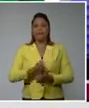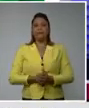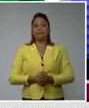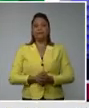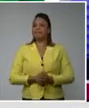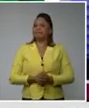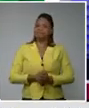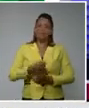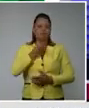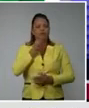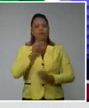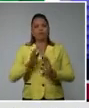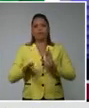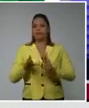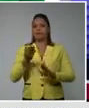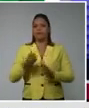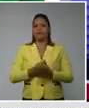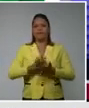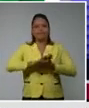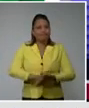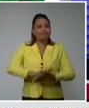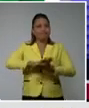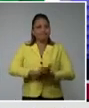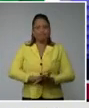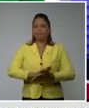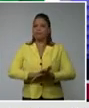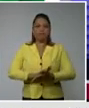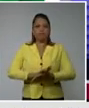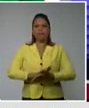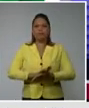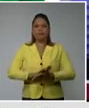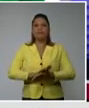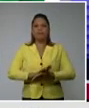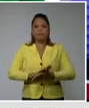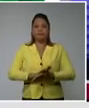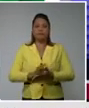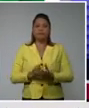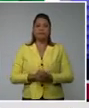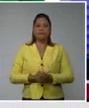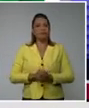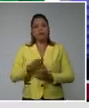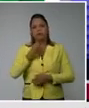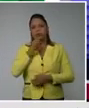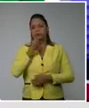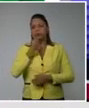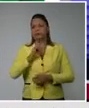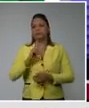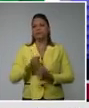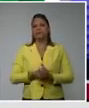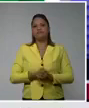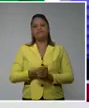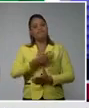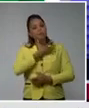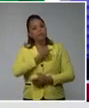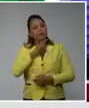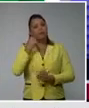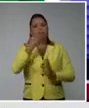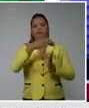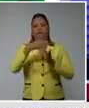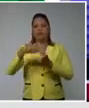tampoco fue posible su reanimación mediante las maniobras que se aplicaron. y lamentablemente fallece este